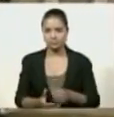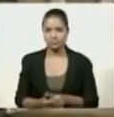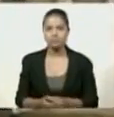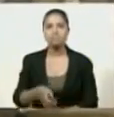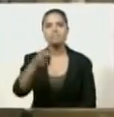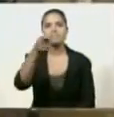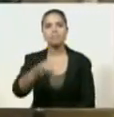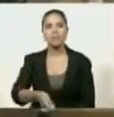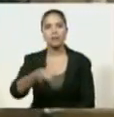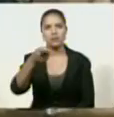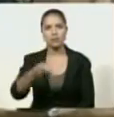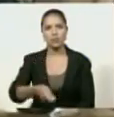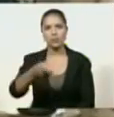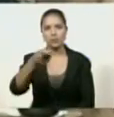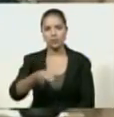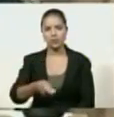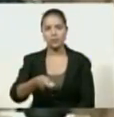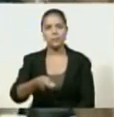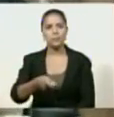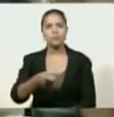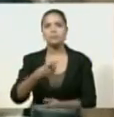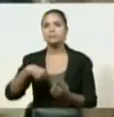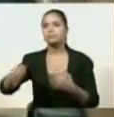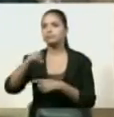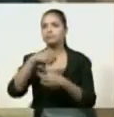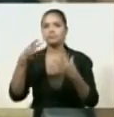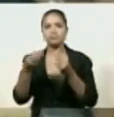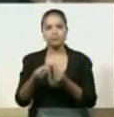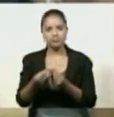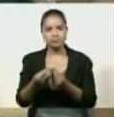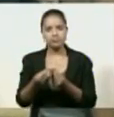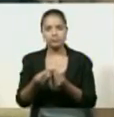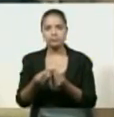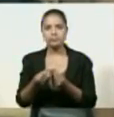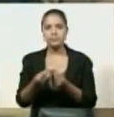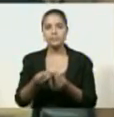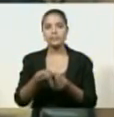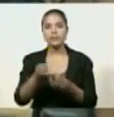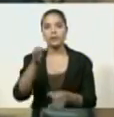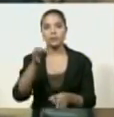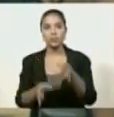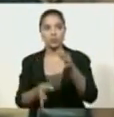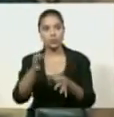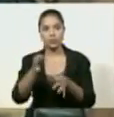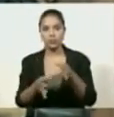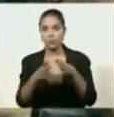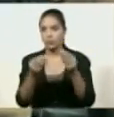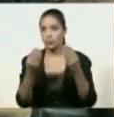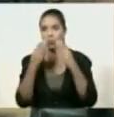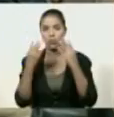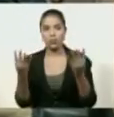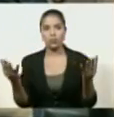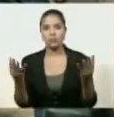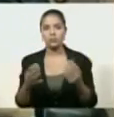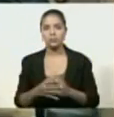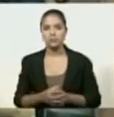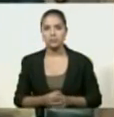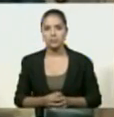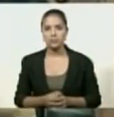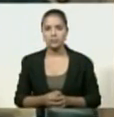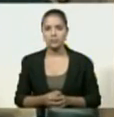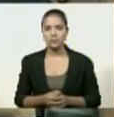Justicia, en ponencia conjunta de sus magistrados y magistradas, mediante sentencia